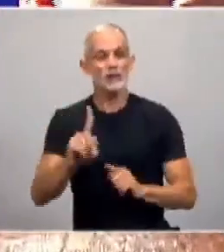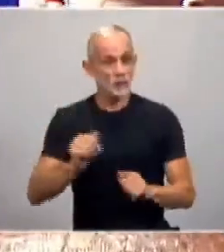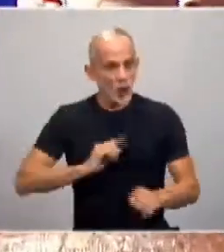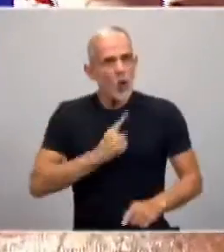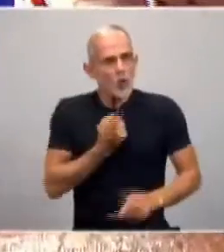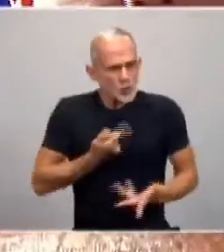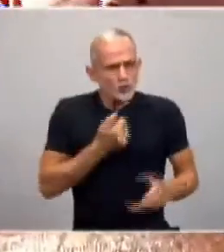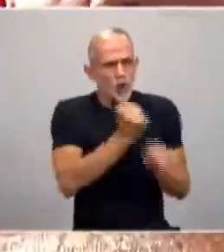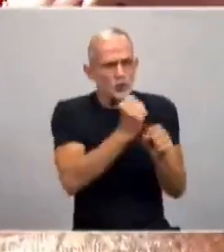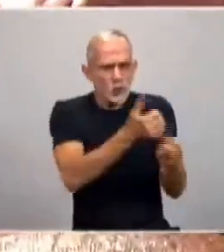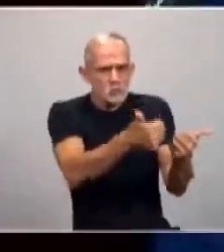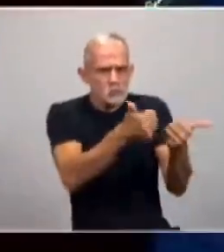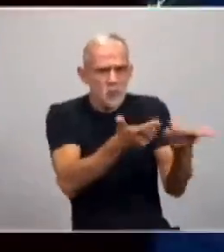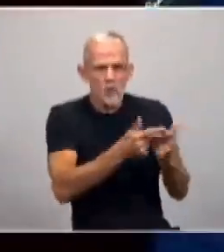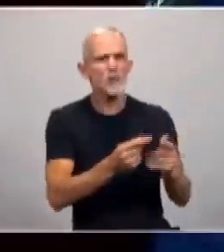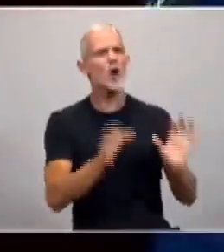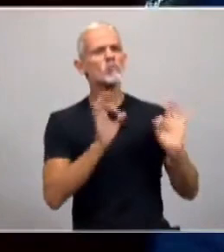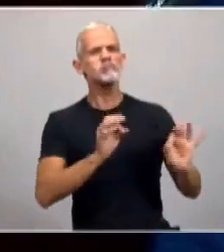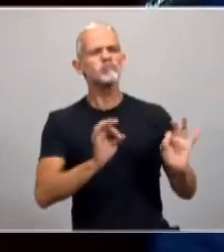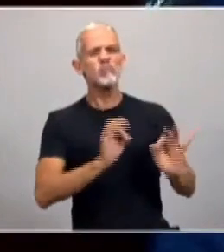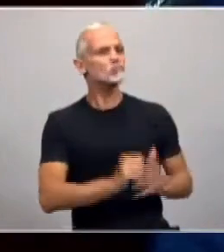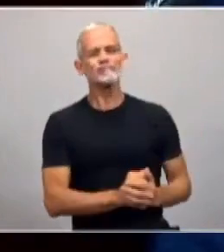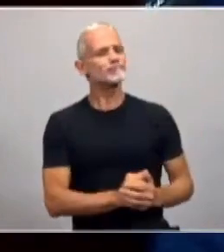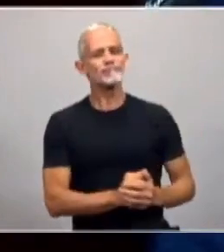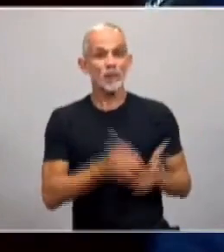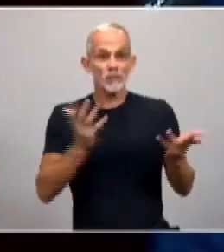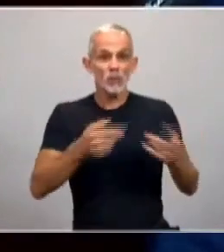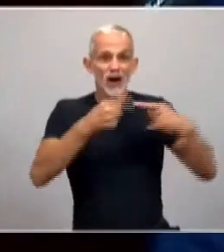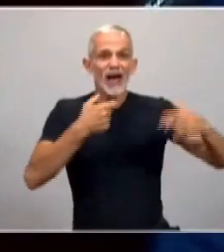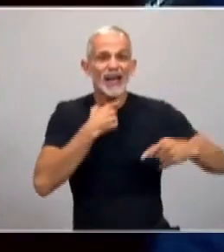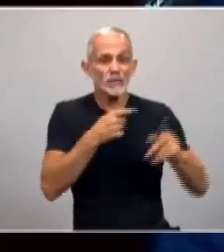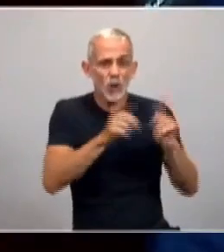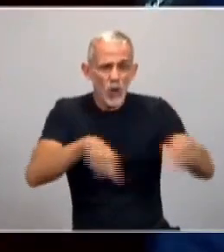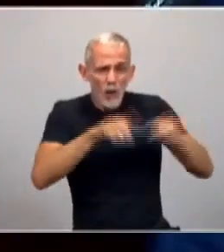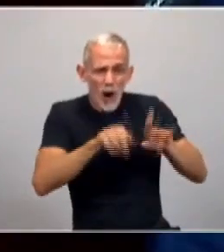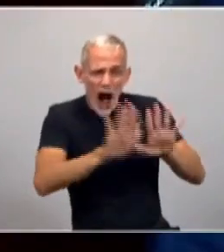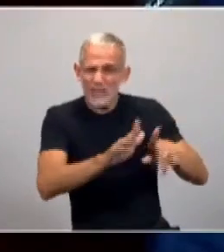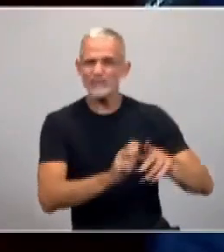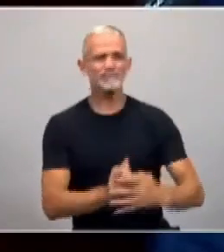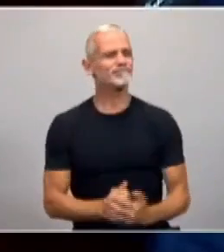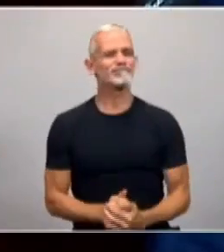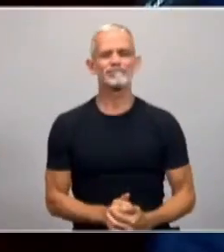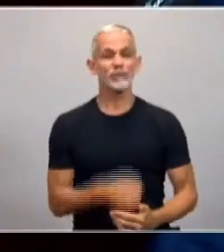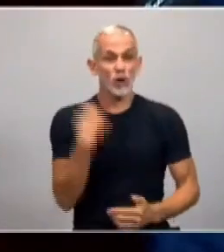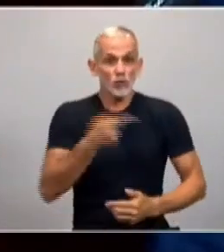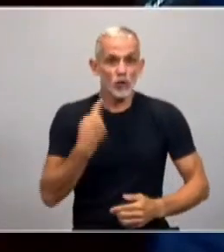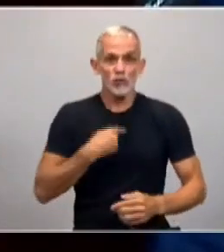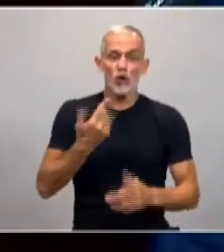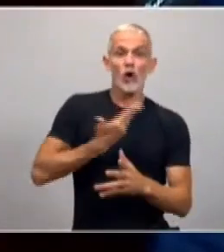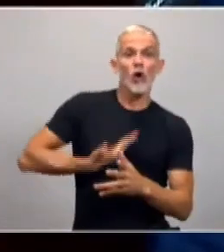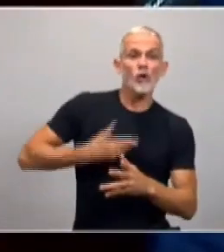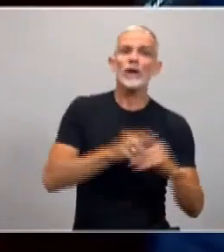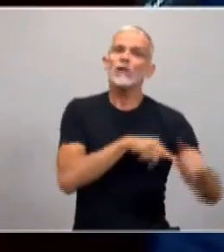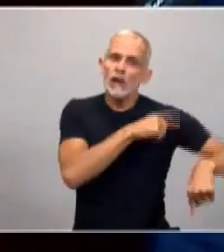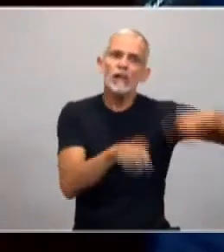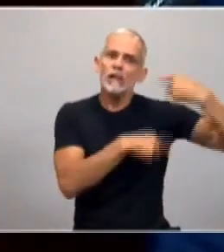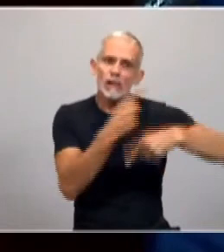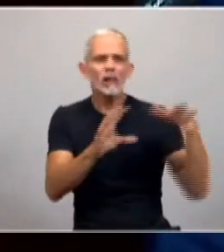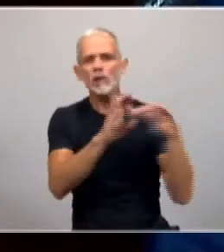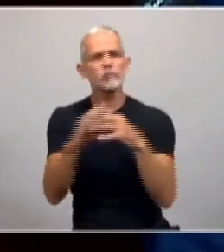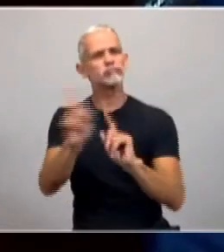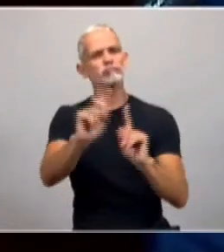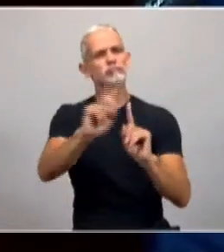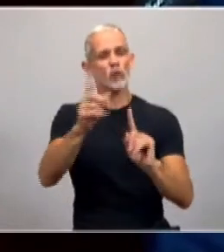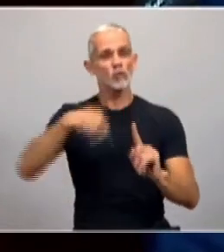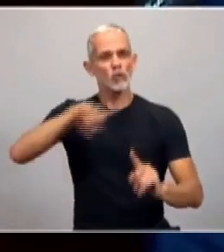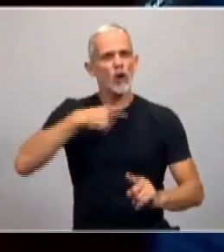que se hizo, pero no satisfechos. No queremos que las cosas sigan como están. Nosotros no somos el gobierno de la continuidad. Somos el